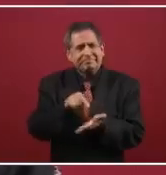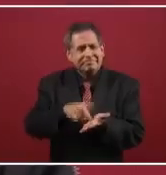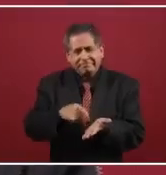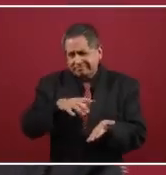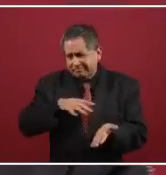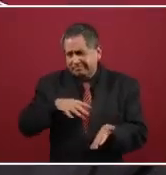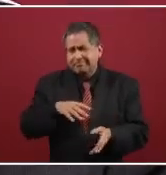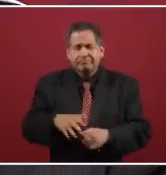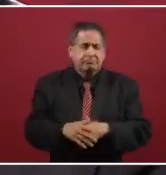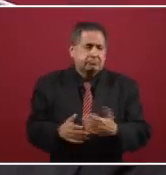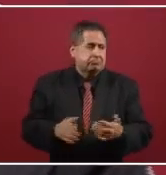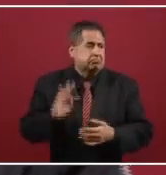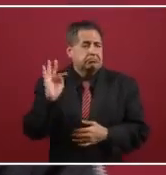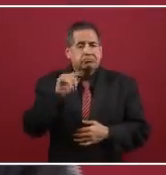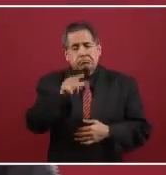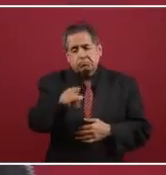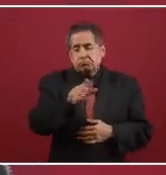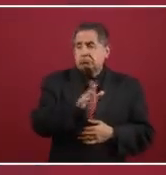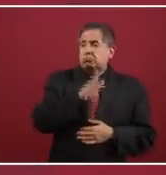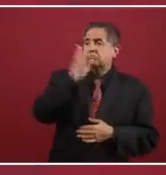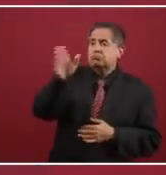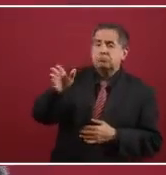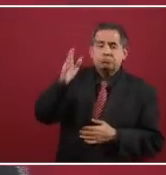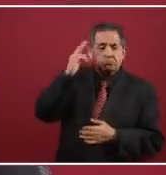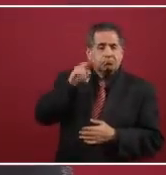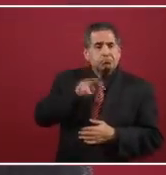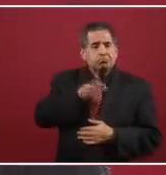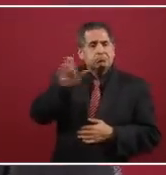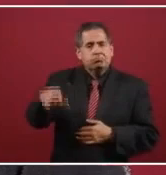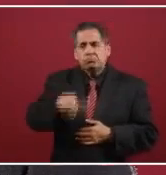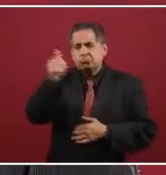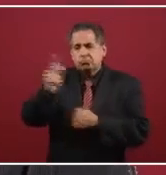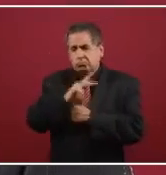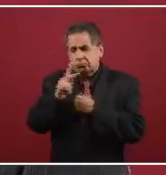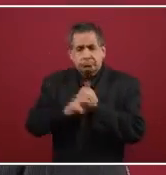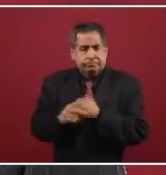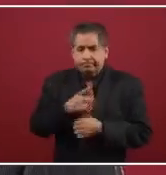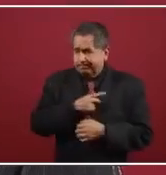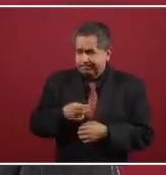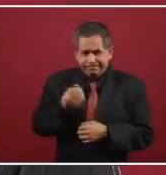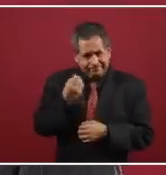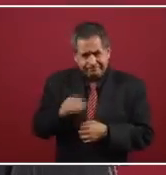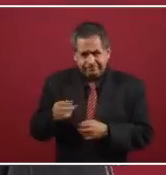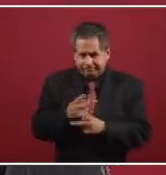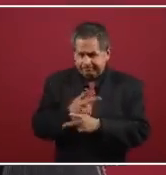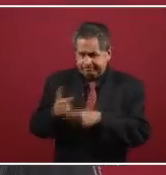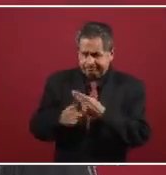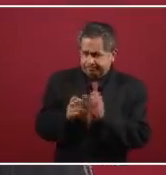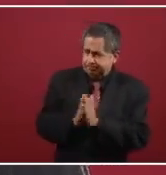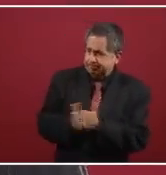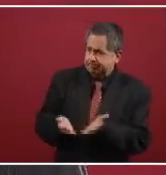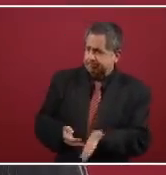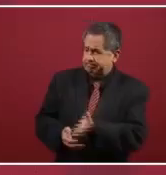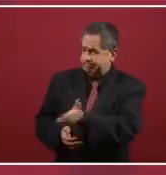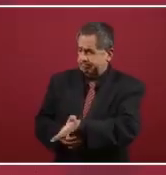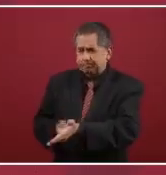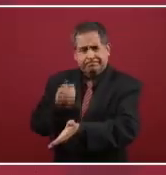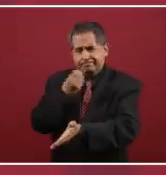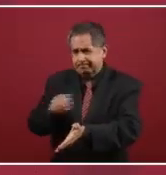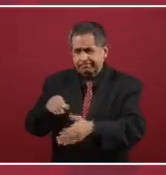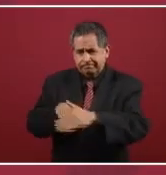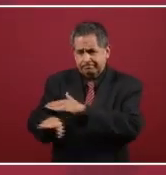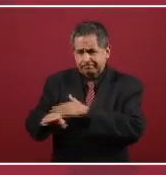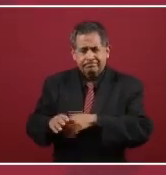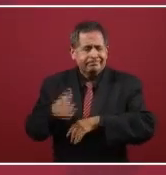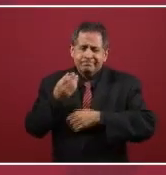Si usted va a cualquier país, pues tiene que registrarse. Eso está en